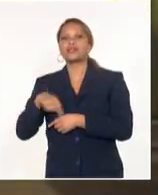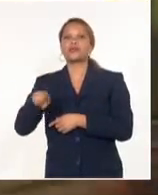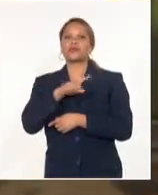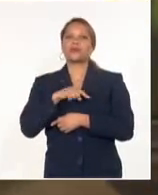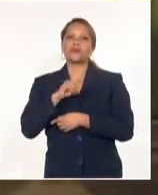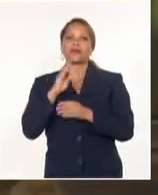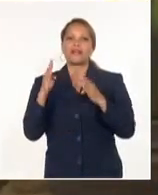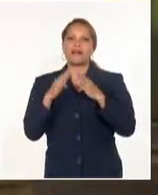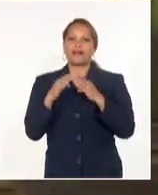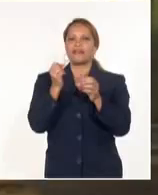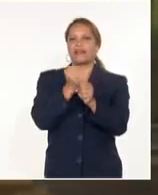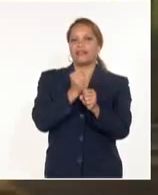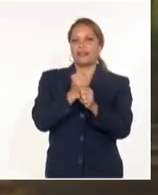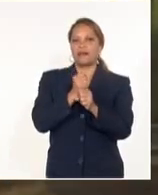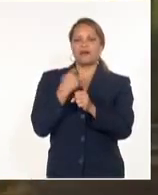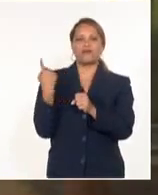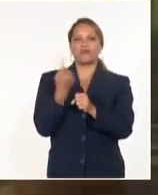casa.